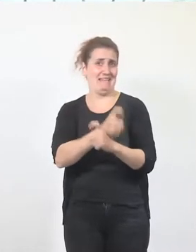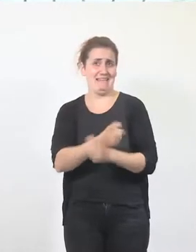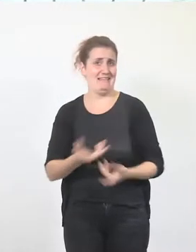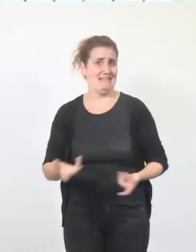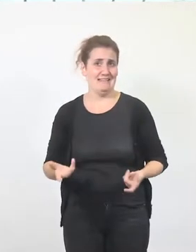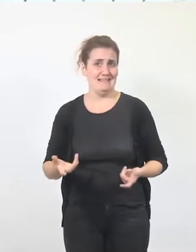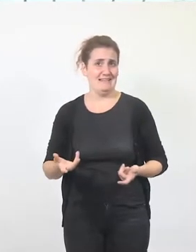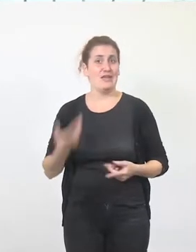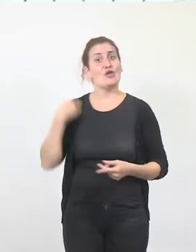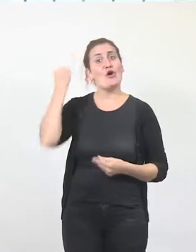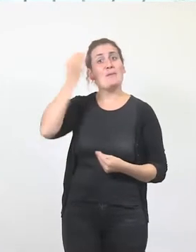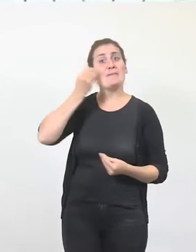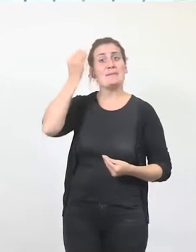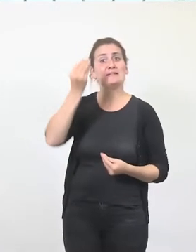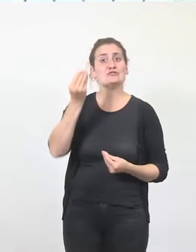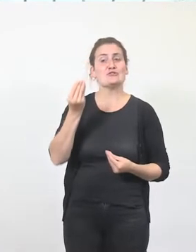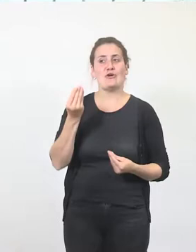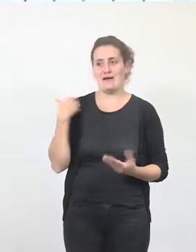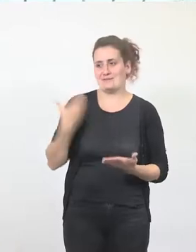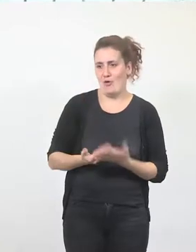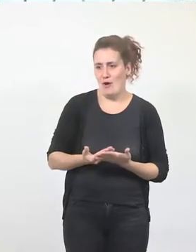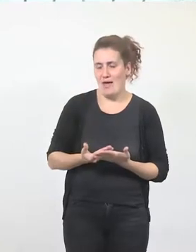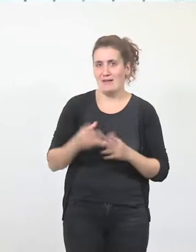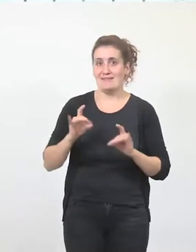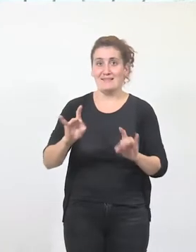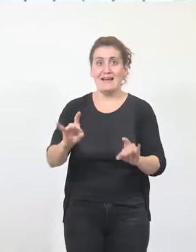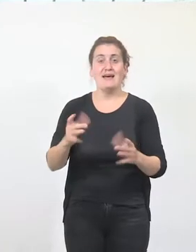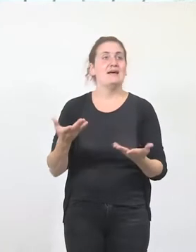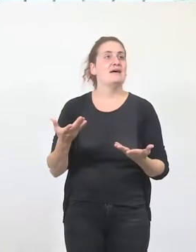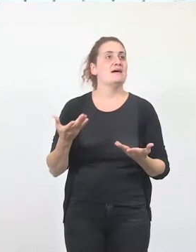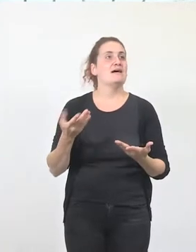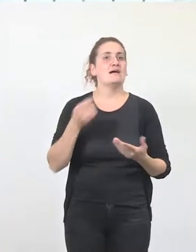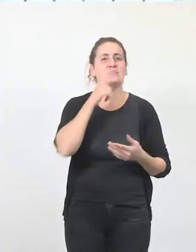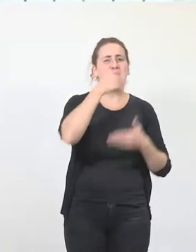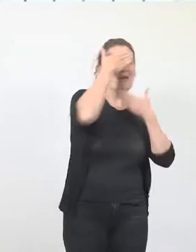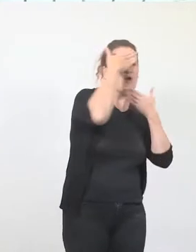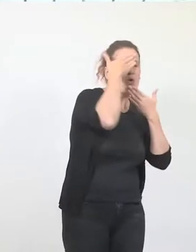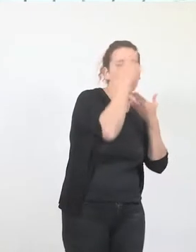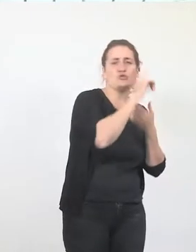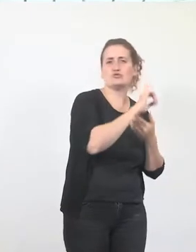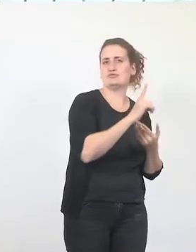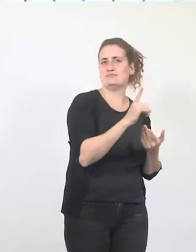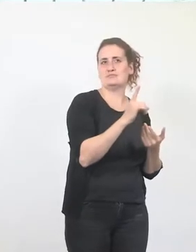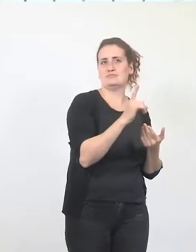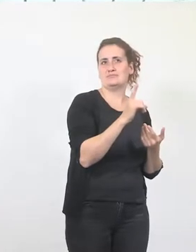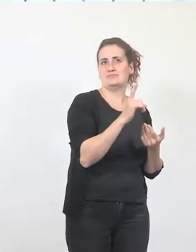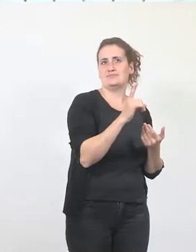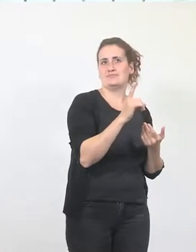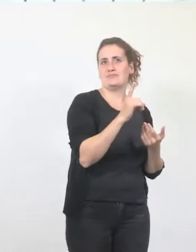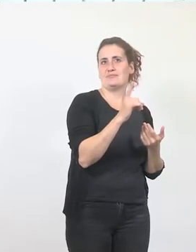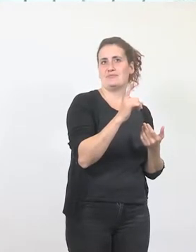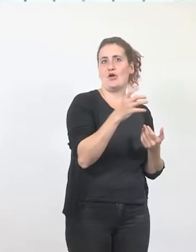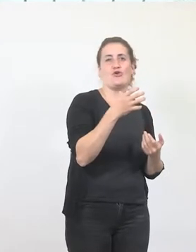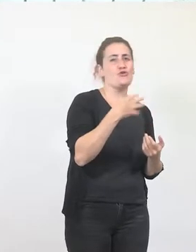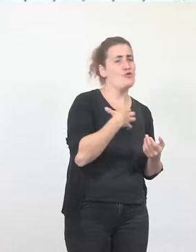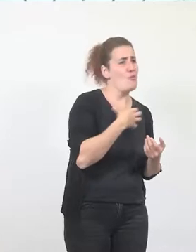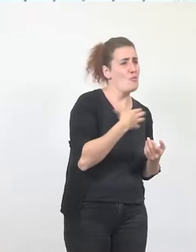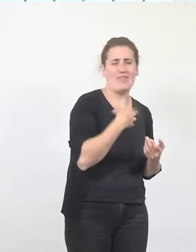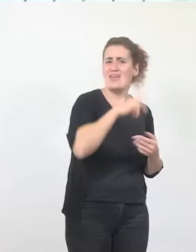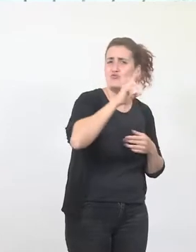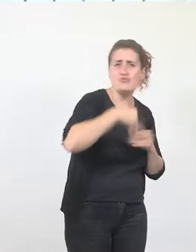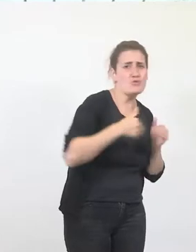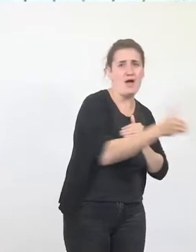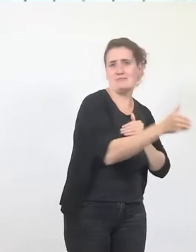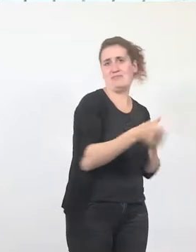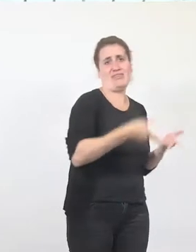Y yo creo que lo que ha pasado nos ha demostrado que Marruecos no es, ni puede ser, ni va a ser un país